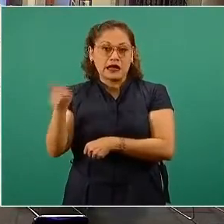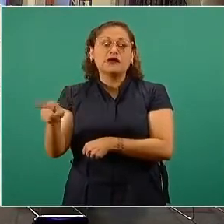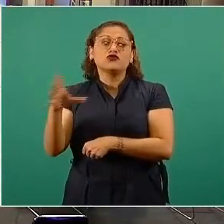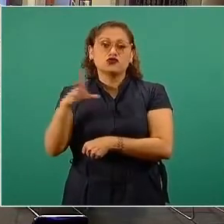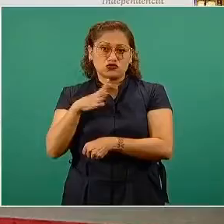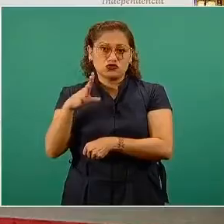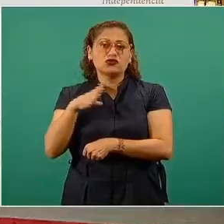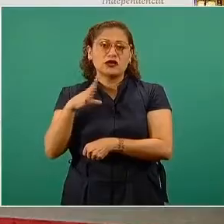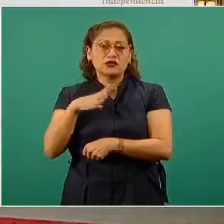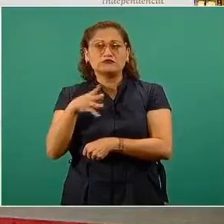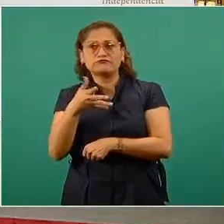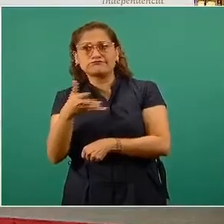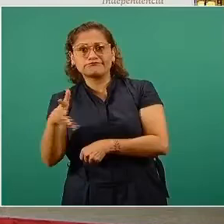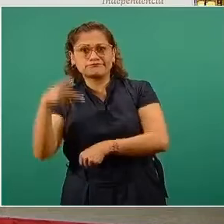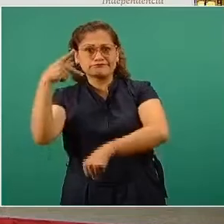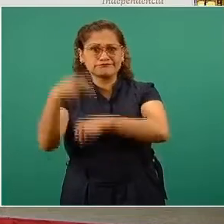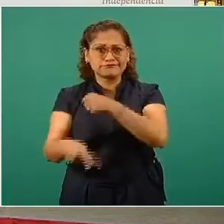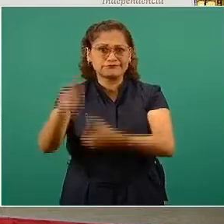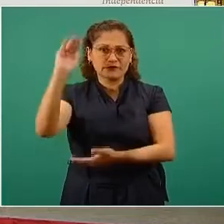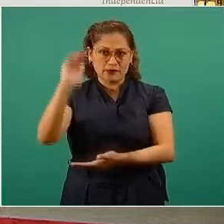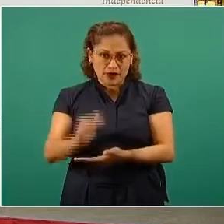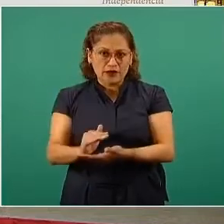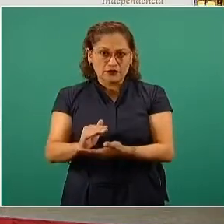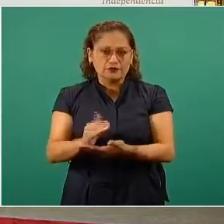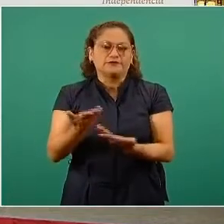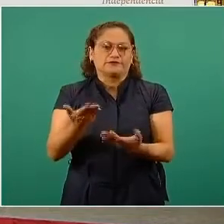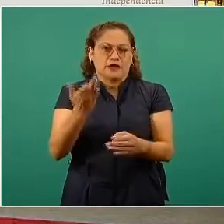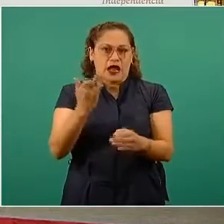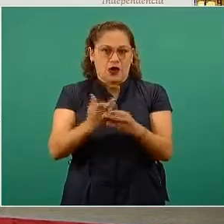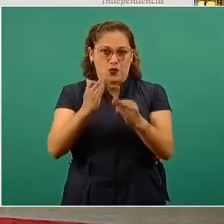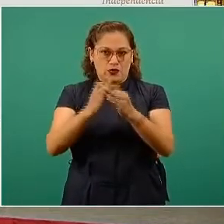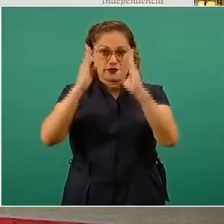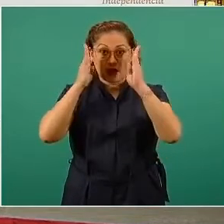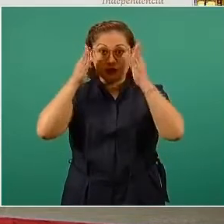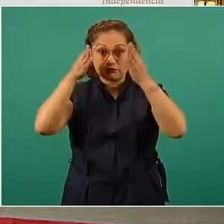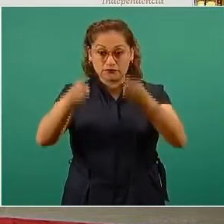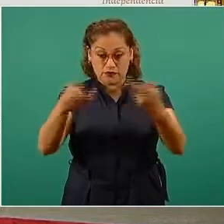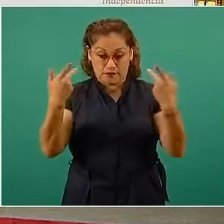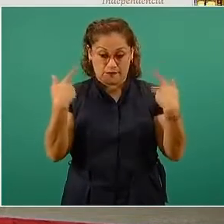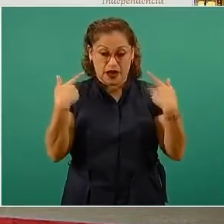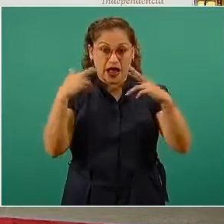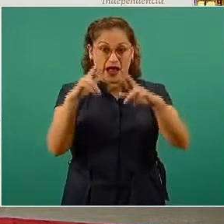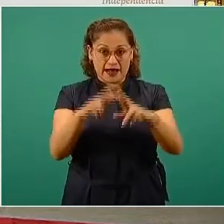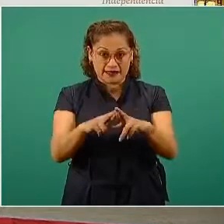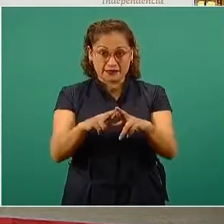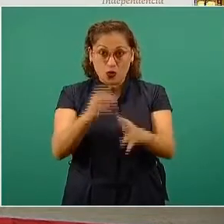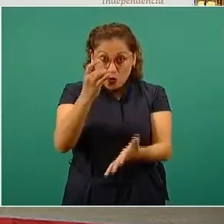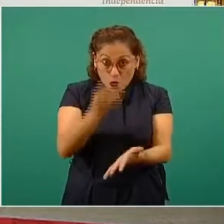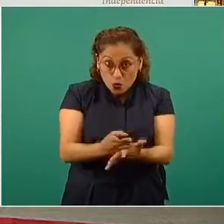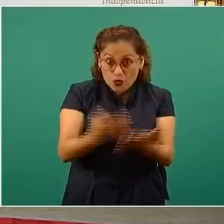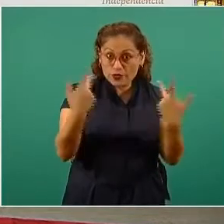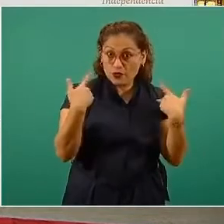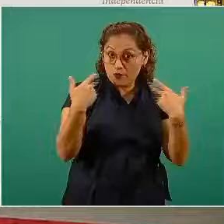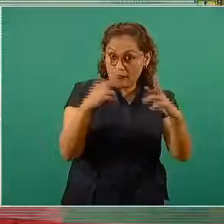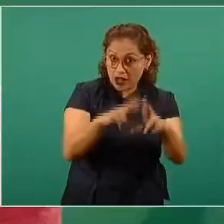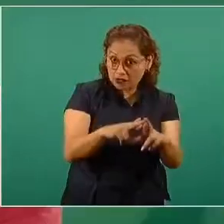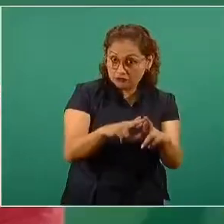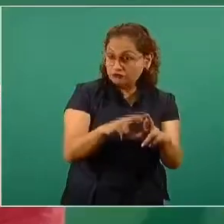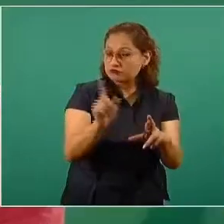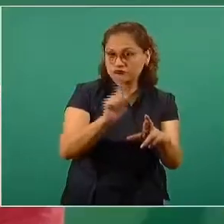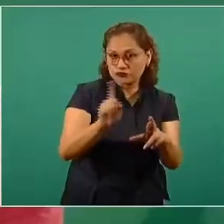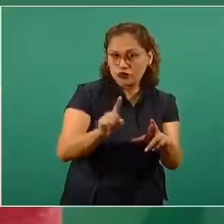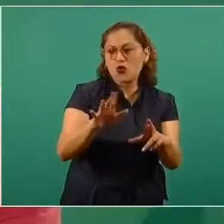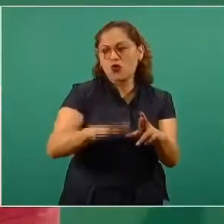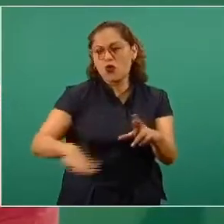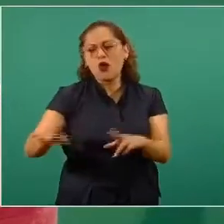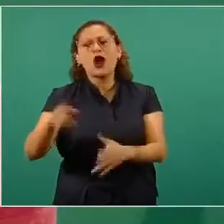El propósito de vacunar al personal educativo, que también no solamente son maestros y maestras, es lo mismo. Por un lado